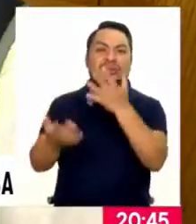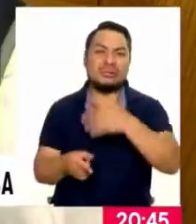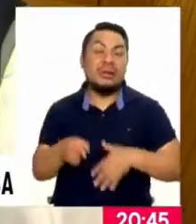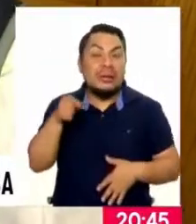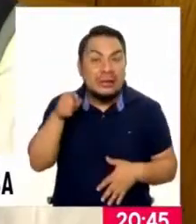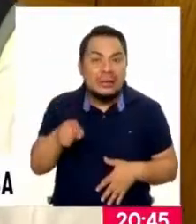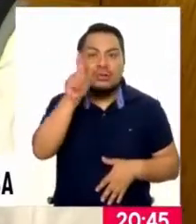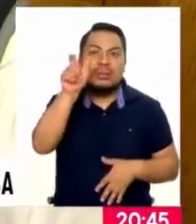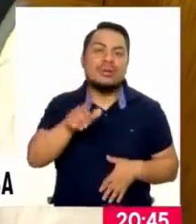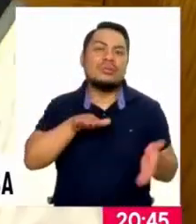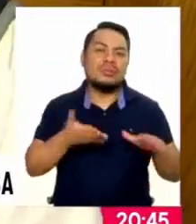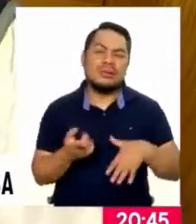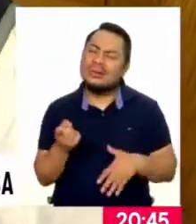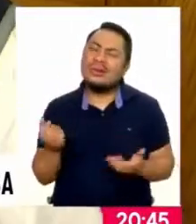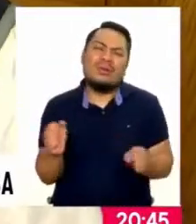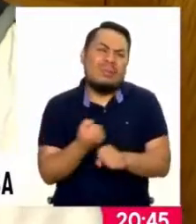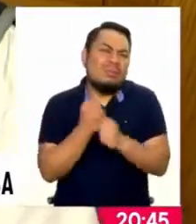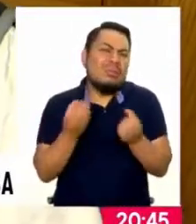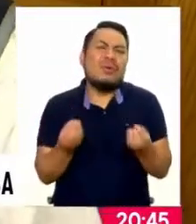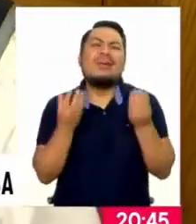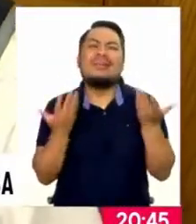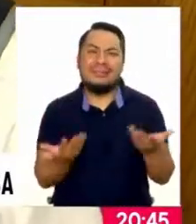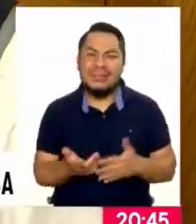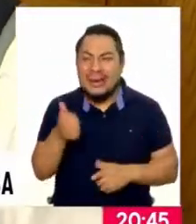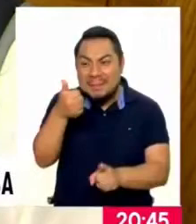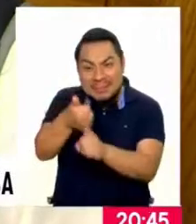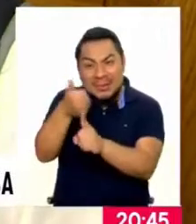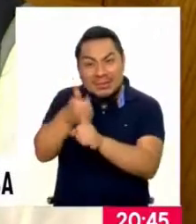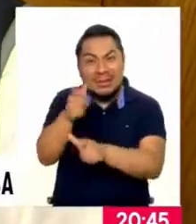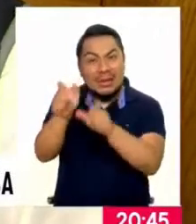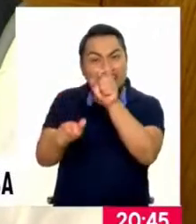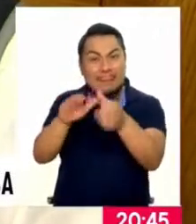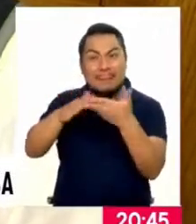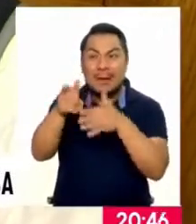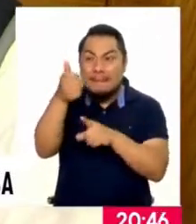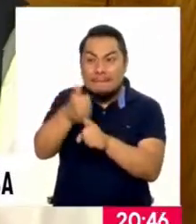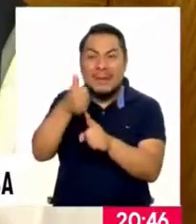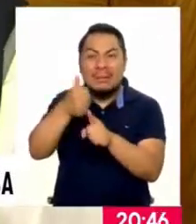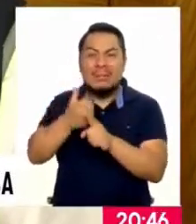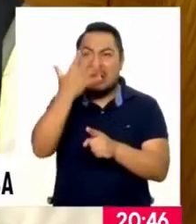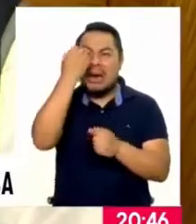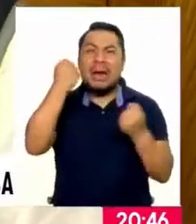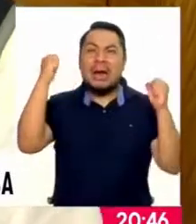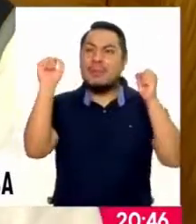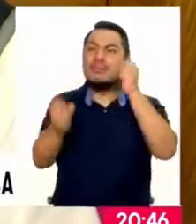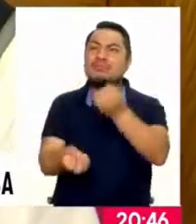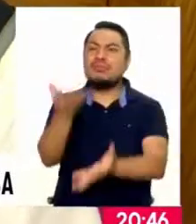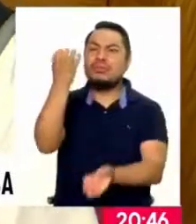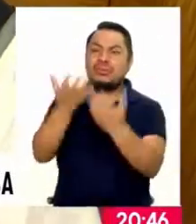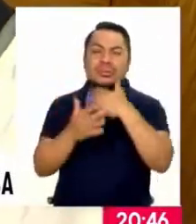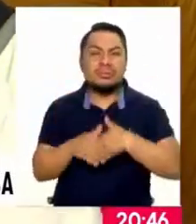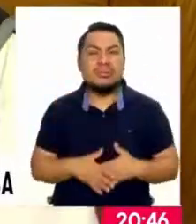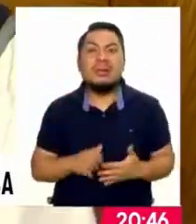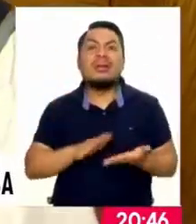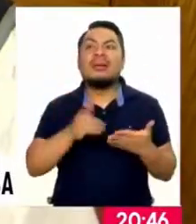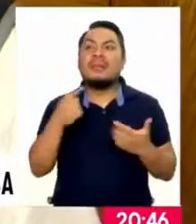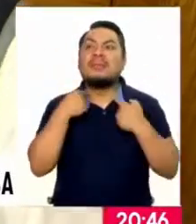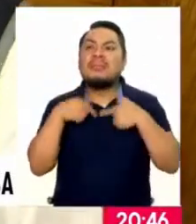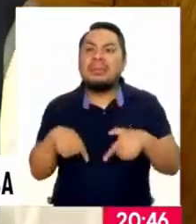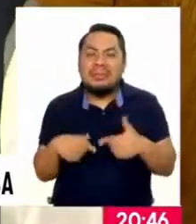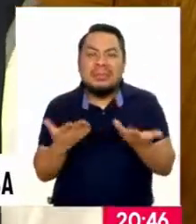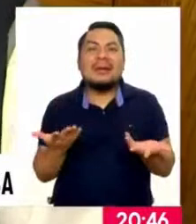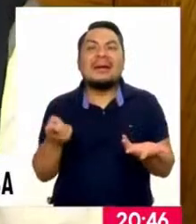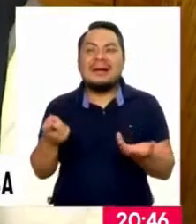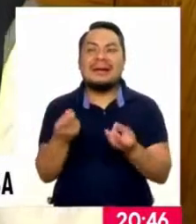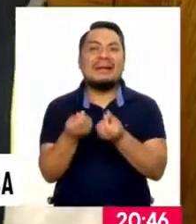pues son incomprensibles no pueden la misma población este destruir los servicios que se han hecho para ellos